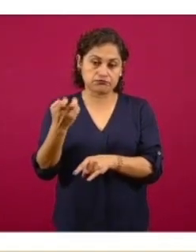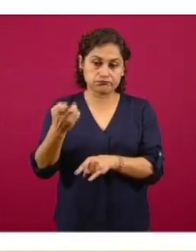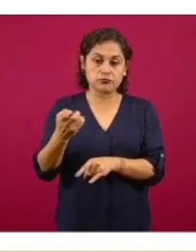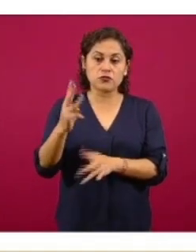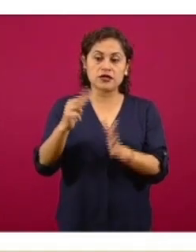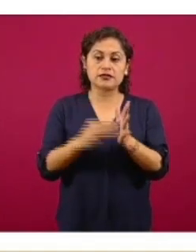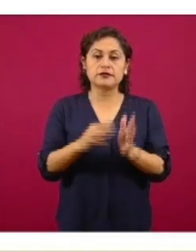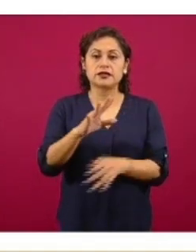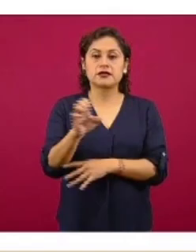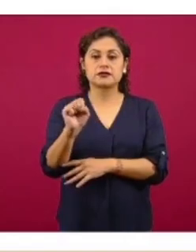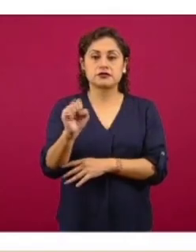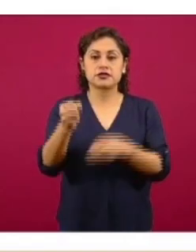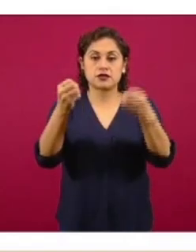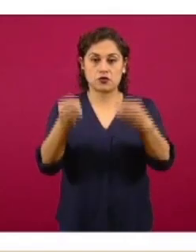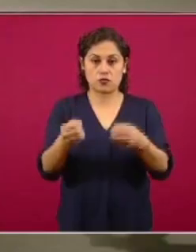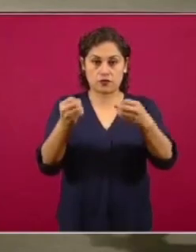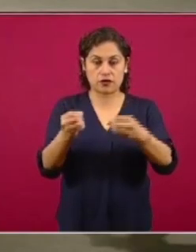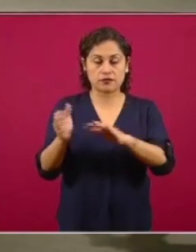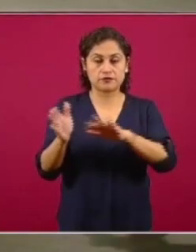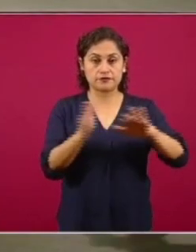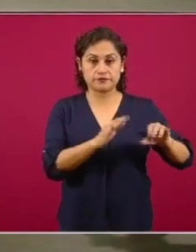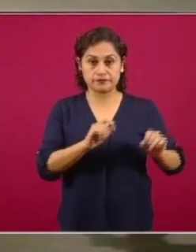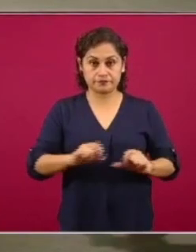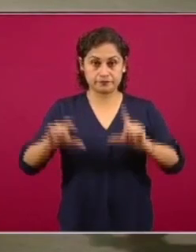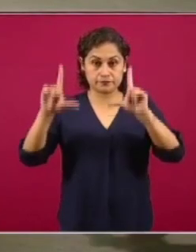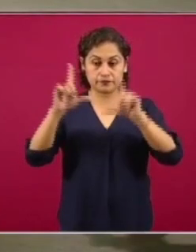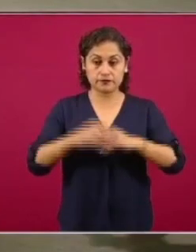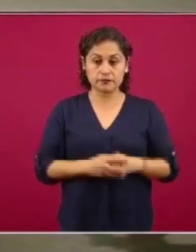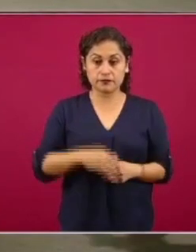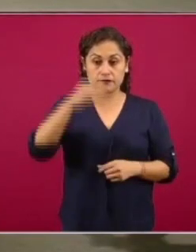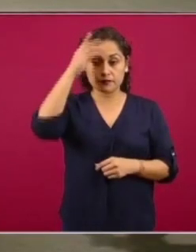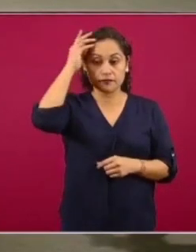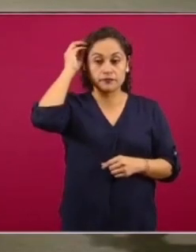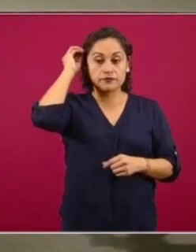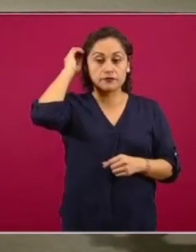para el paciente crítico. La siguiente, por favor.